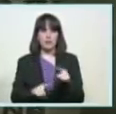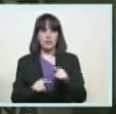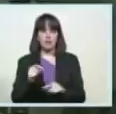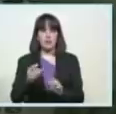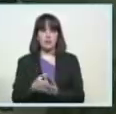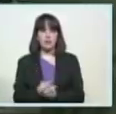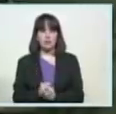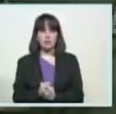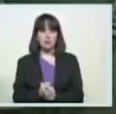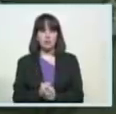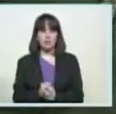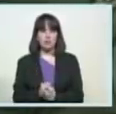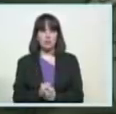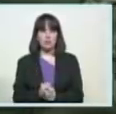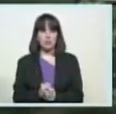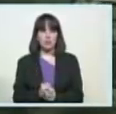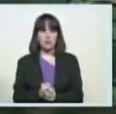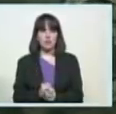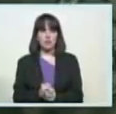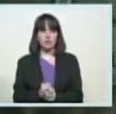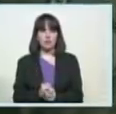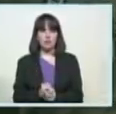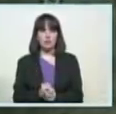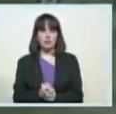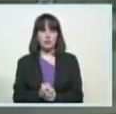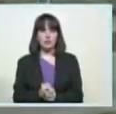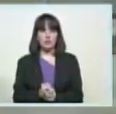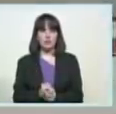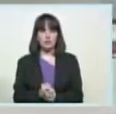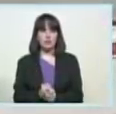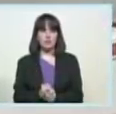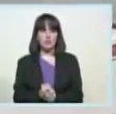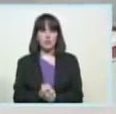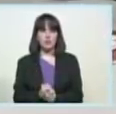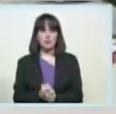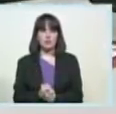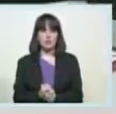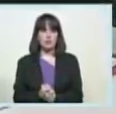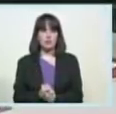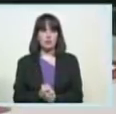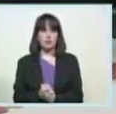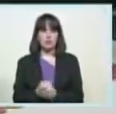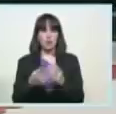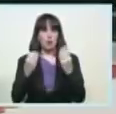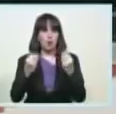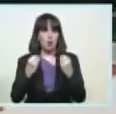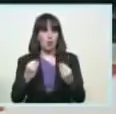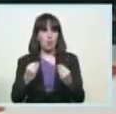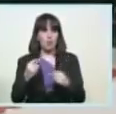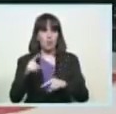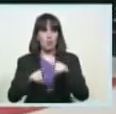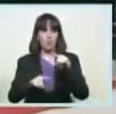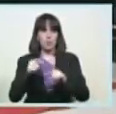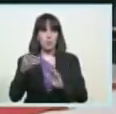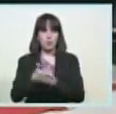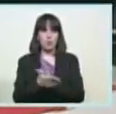dirigentes nuestros líderes y líderes y lideresas están dando un gran debate